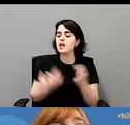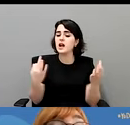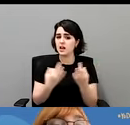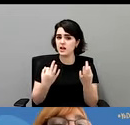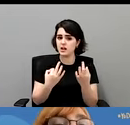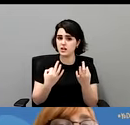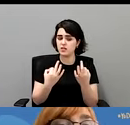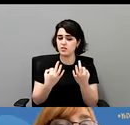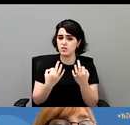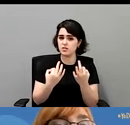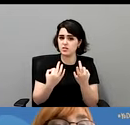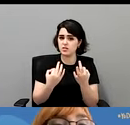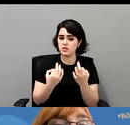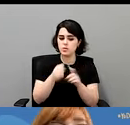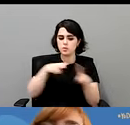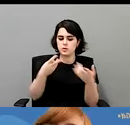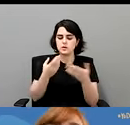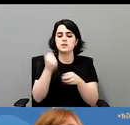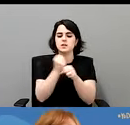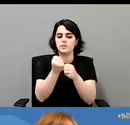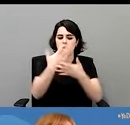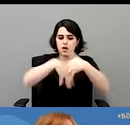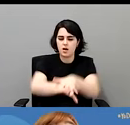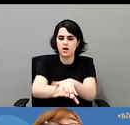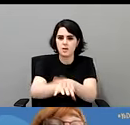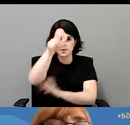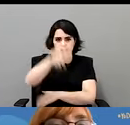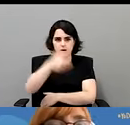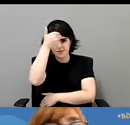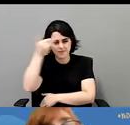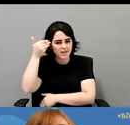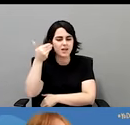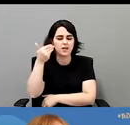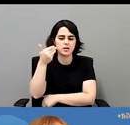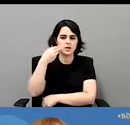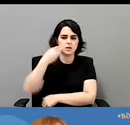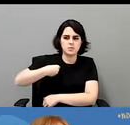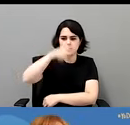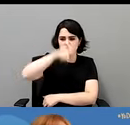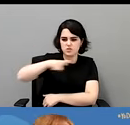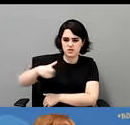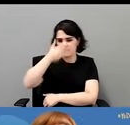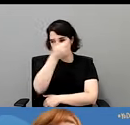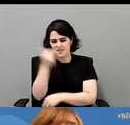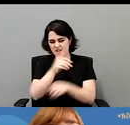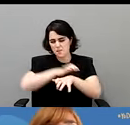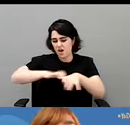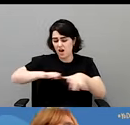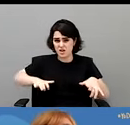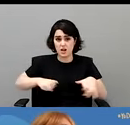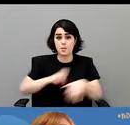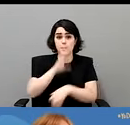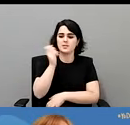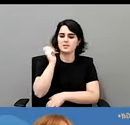posibilidad de insertarse laboralmente a una persona con parálisis cerebral, a muchas de las personas con parálisis cerebral, porque muchas